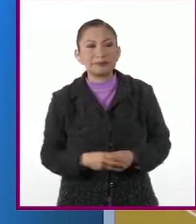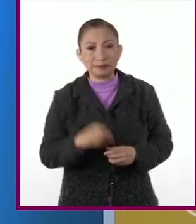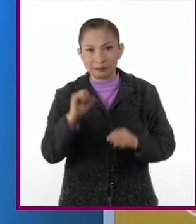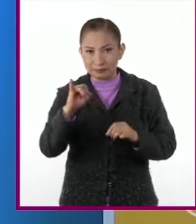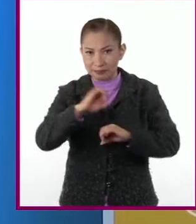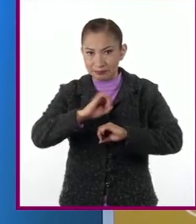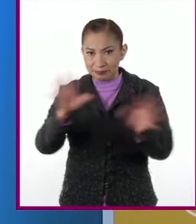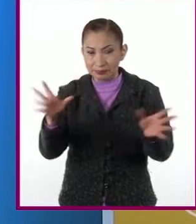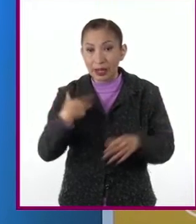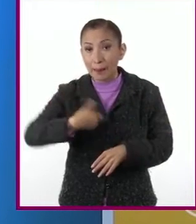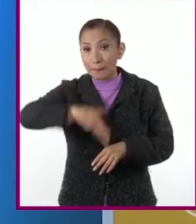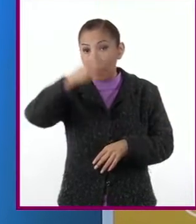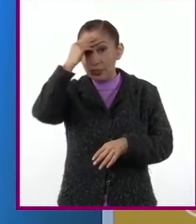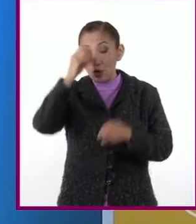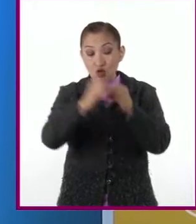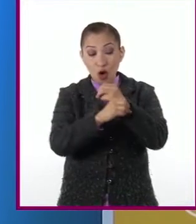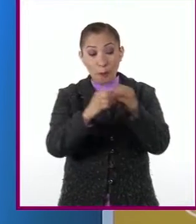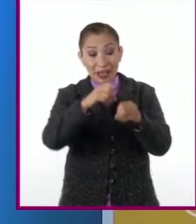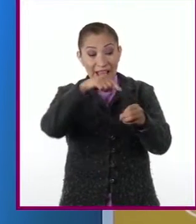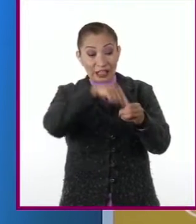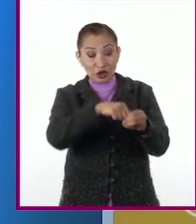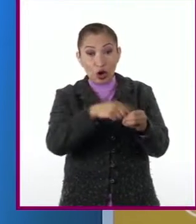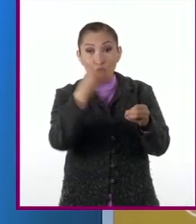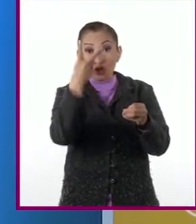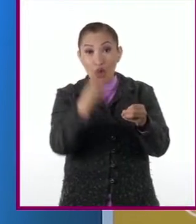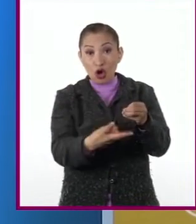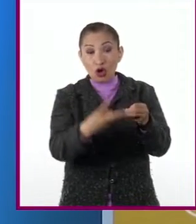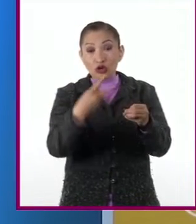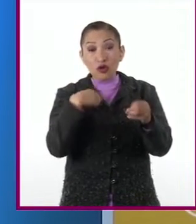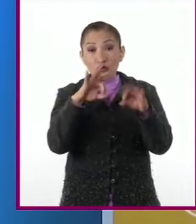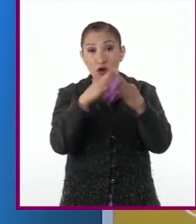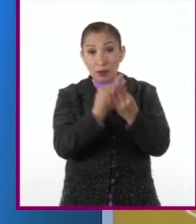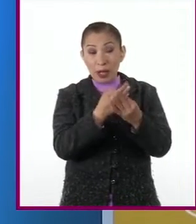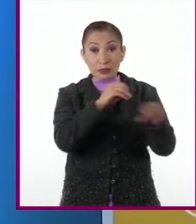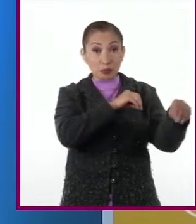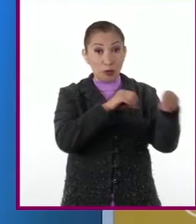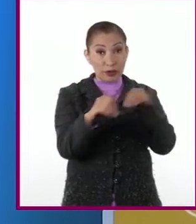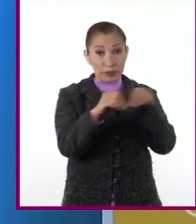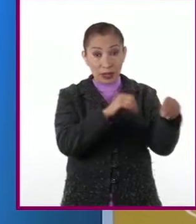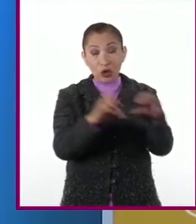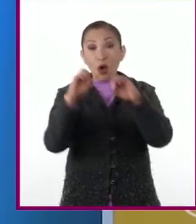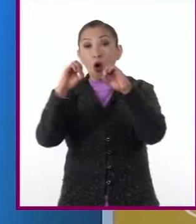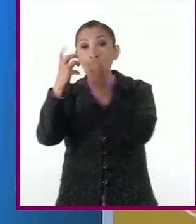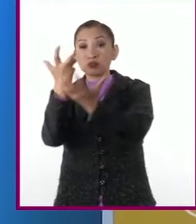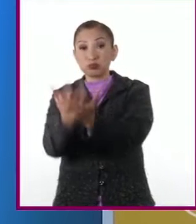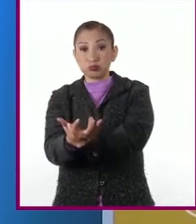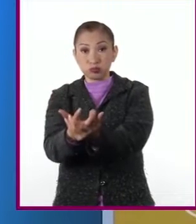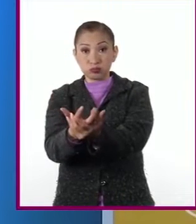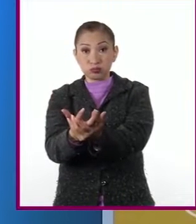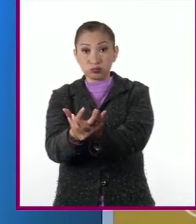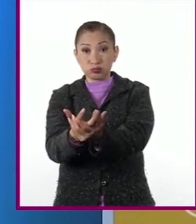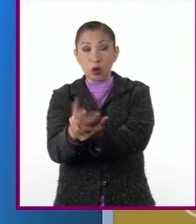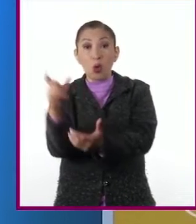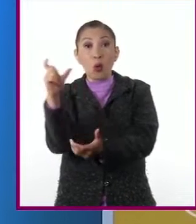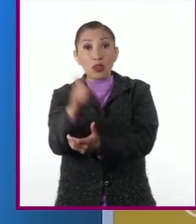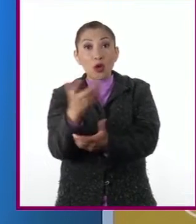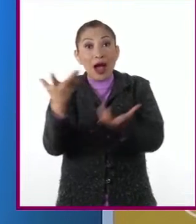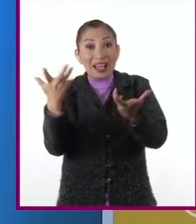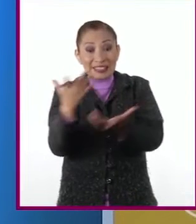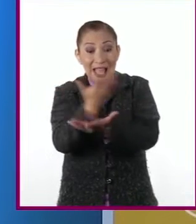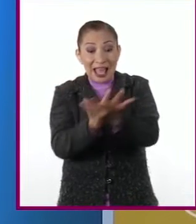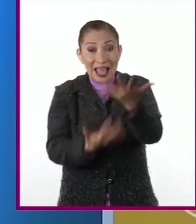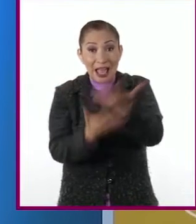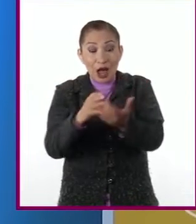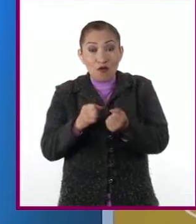sí. Aprendimos que un objeto puede estar en dos estados, en movimiento o en reposo, y que cuando se aplica una